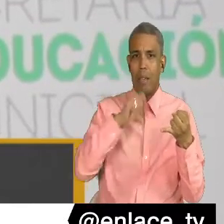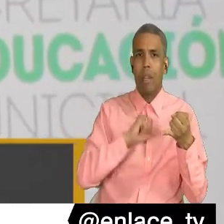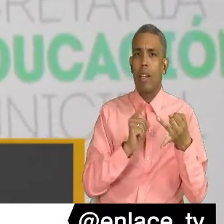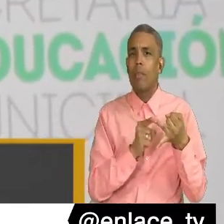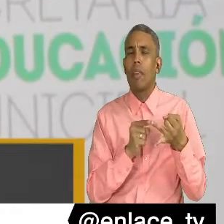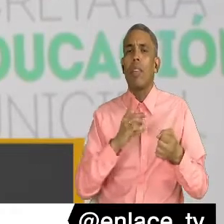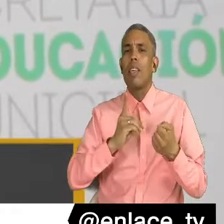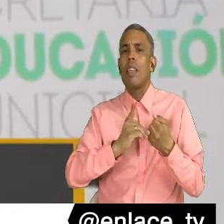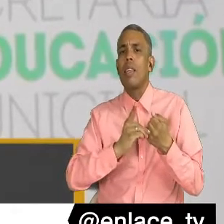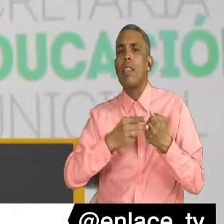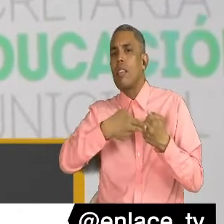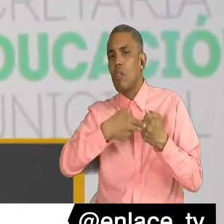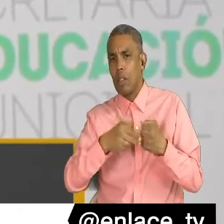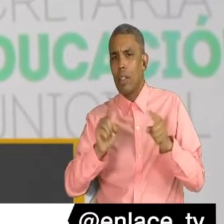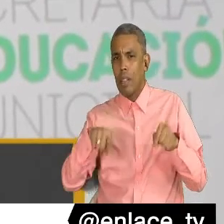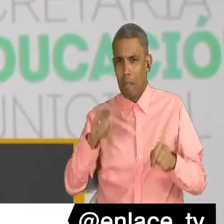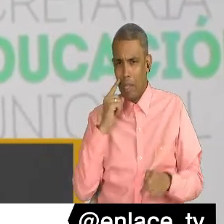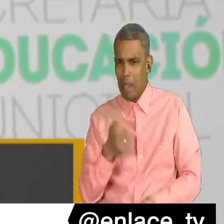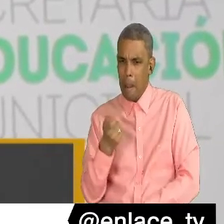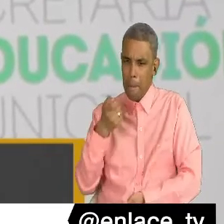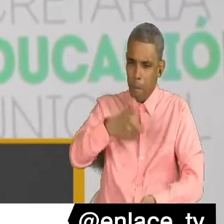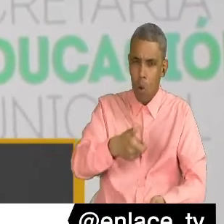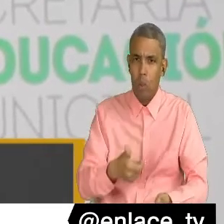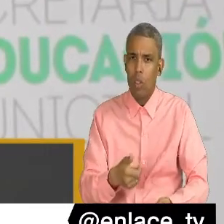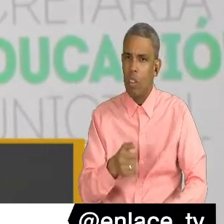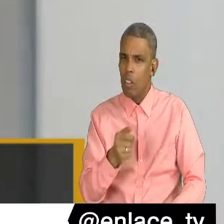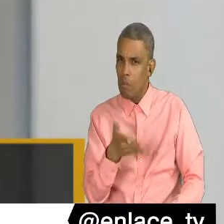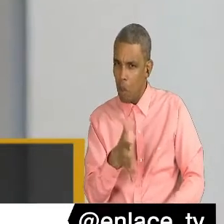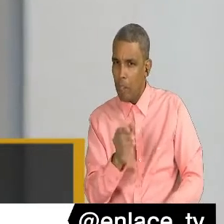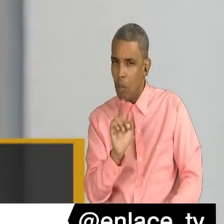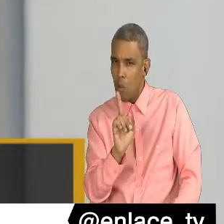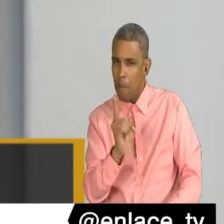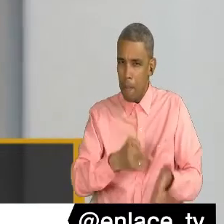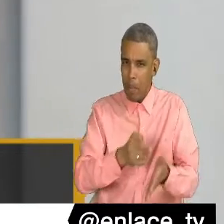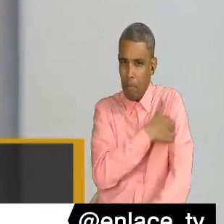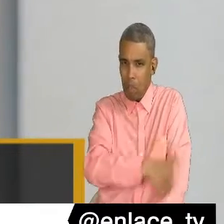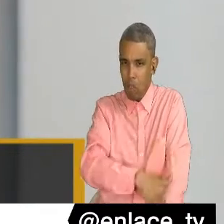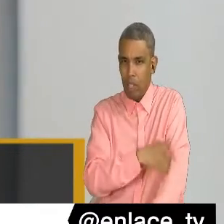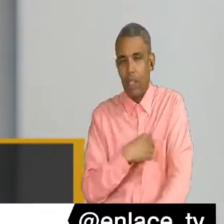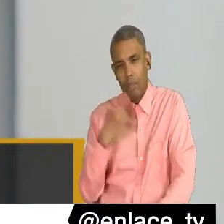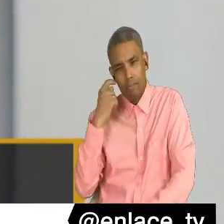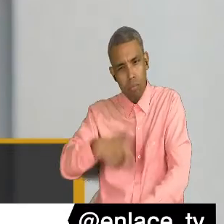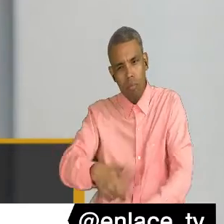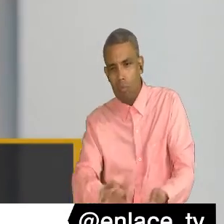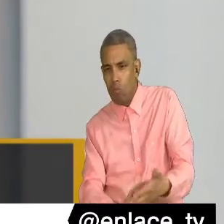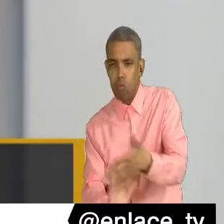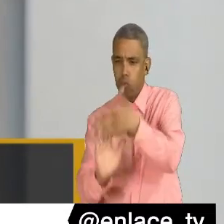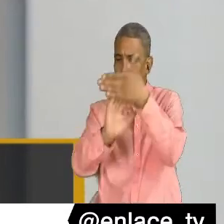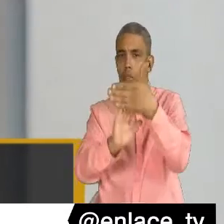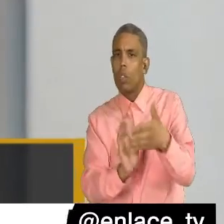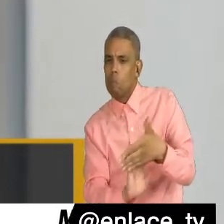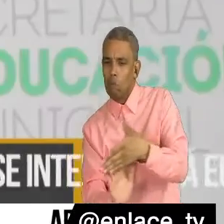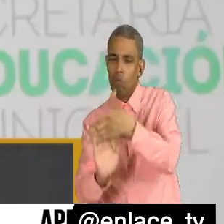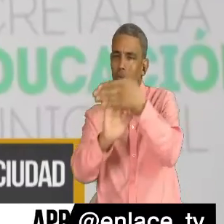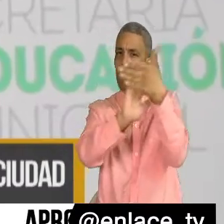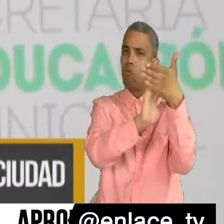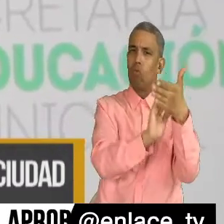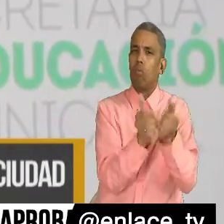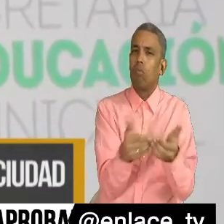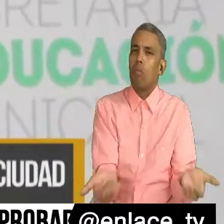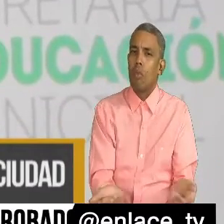una inversión ya focalizada de alrededor de unos 1.000 millones de pesos. El funcionario explicó en qué consisten las obras de adecuación.